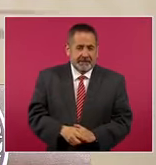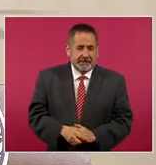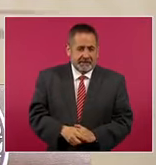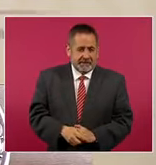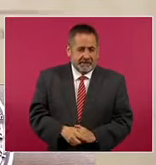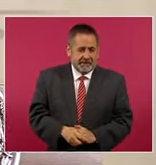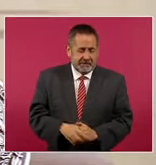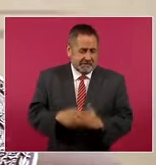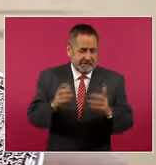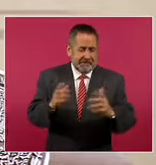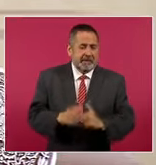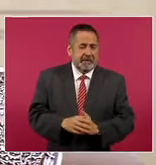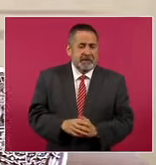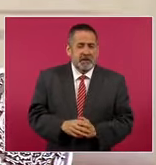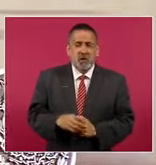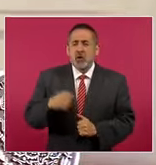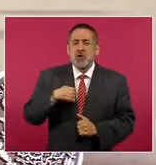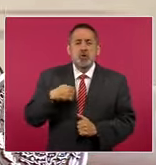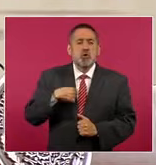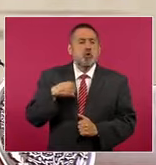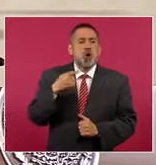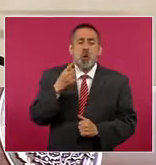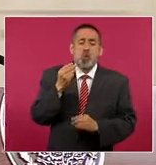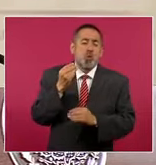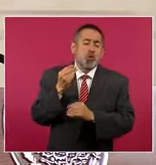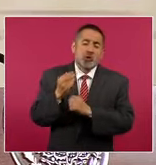Entonces, llevo años